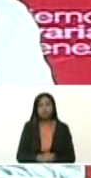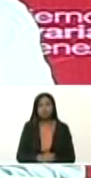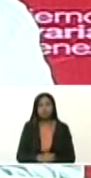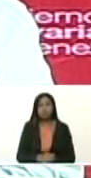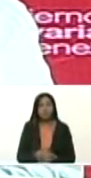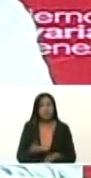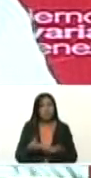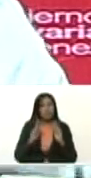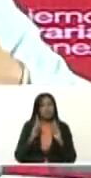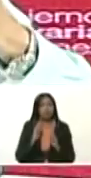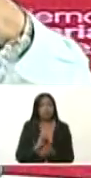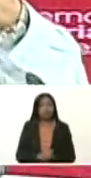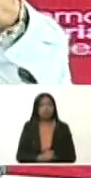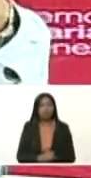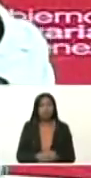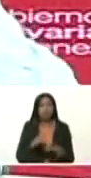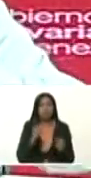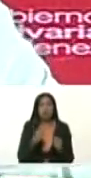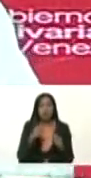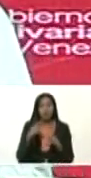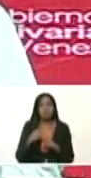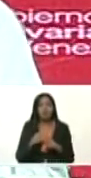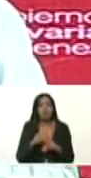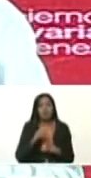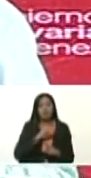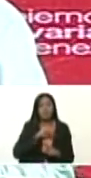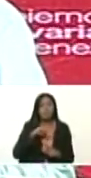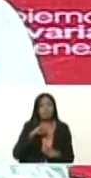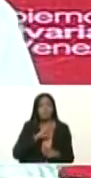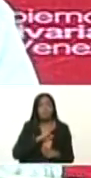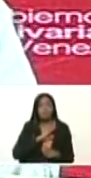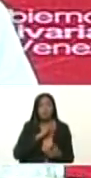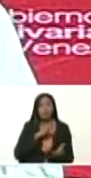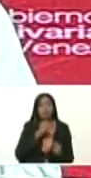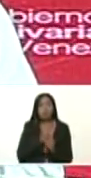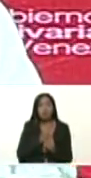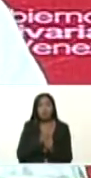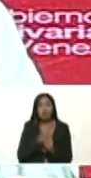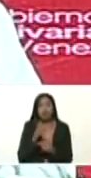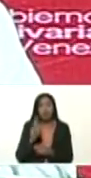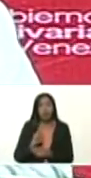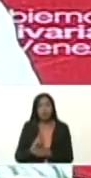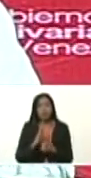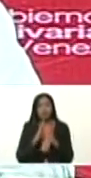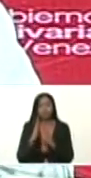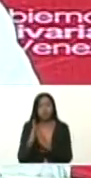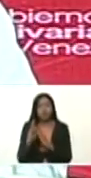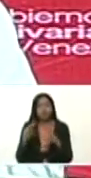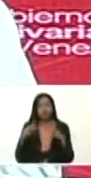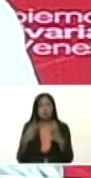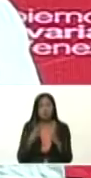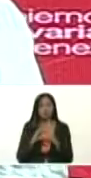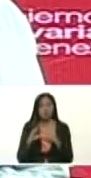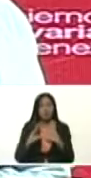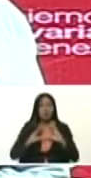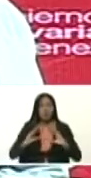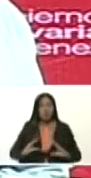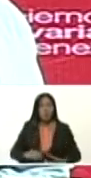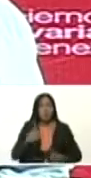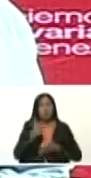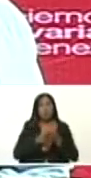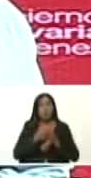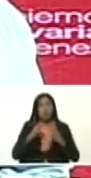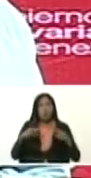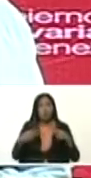¿Ya? Y tomarle la palabra a los trabajadores. Y de inmediato organizar los nuevos cuerpos de combatientes y el